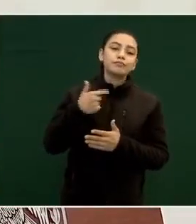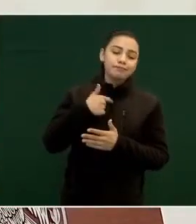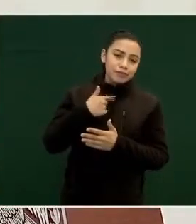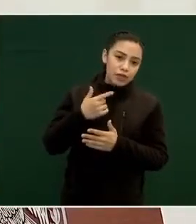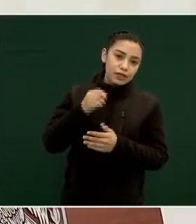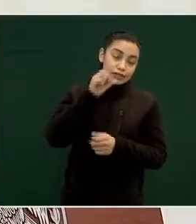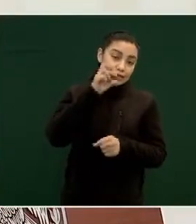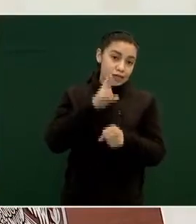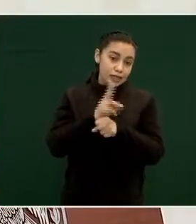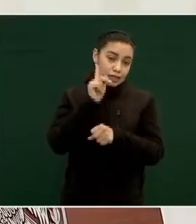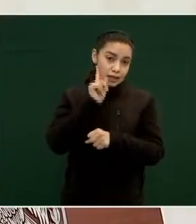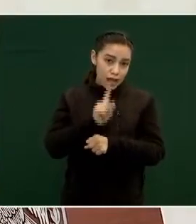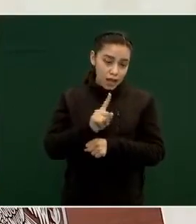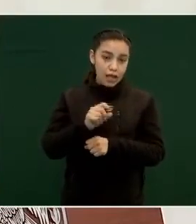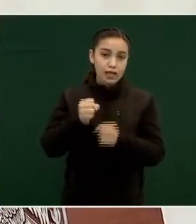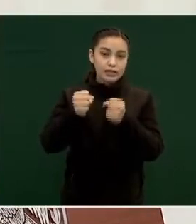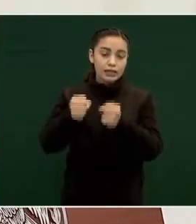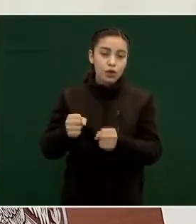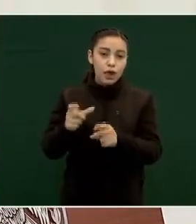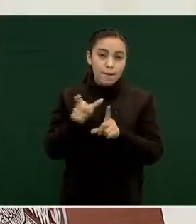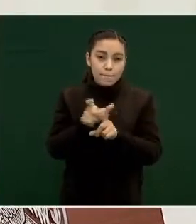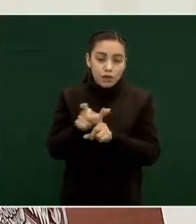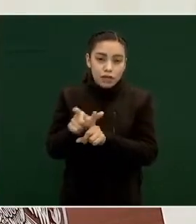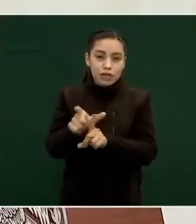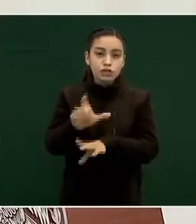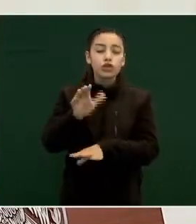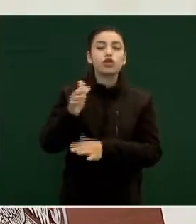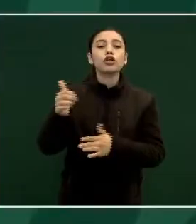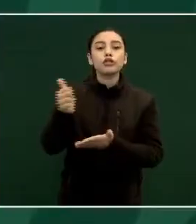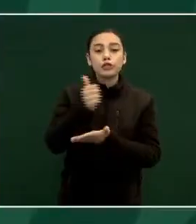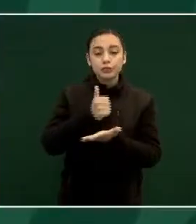Protección Ciudadana, que aprecio muchísimo,